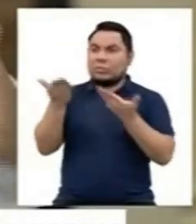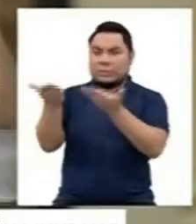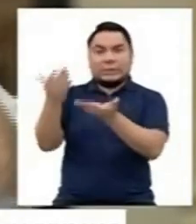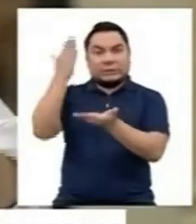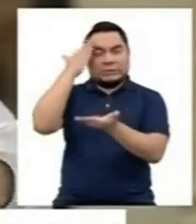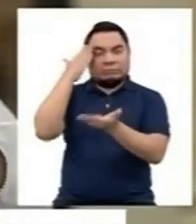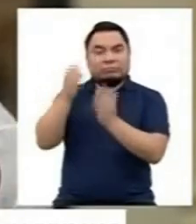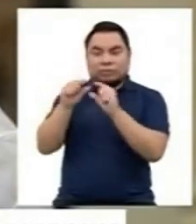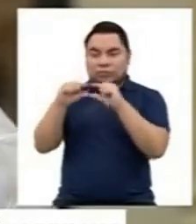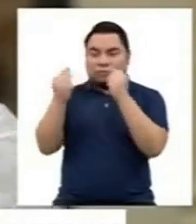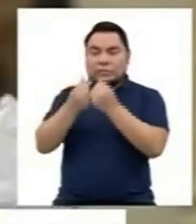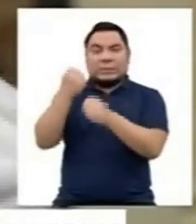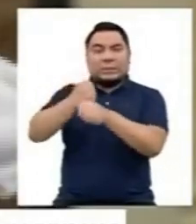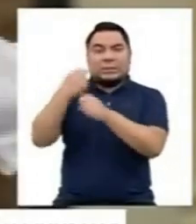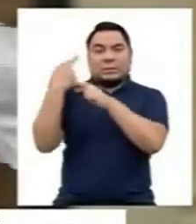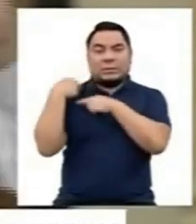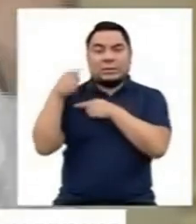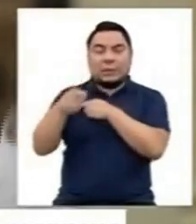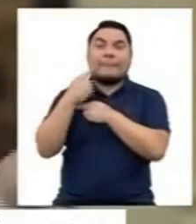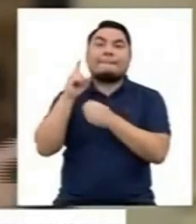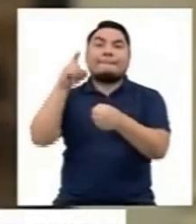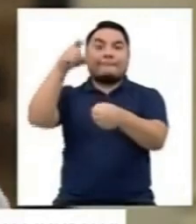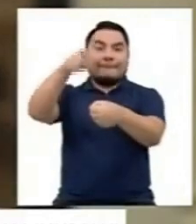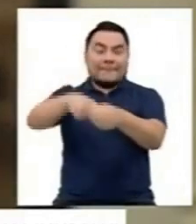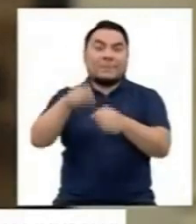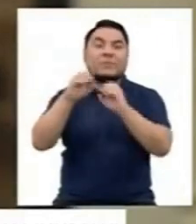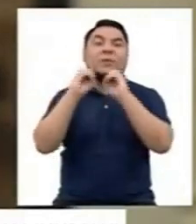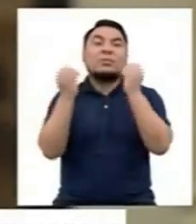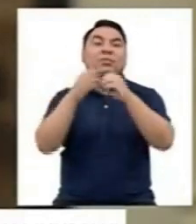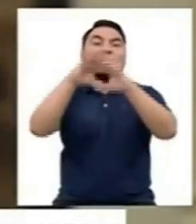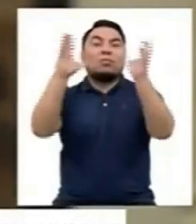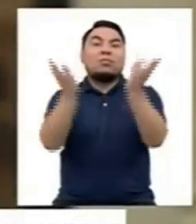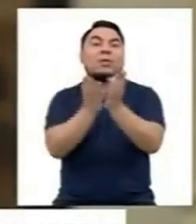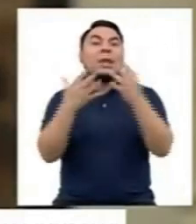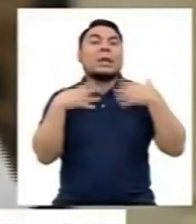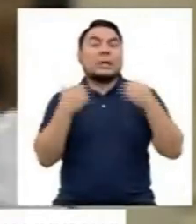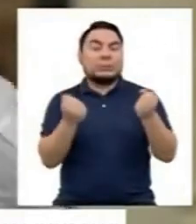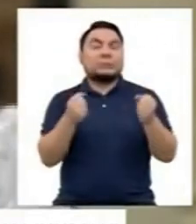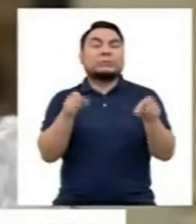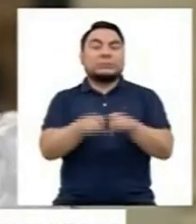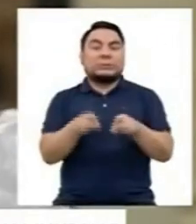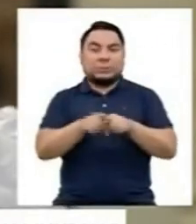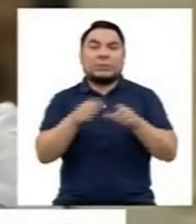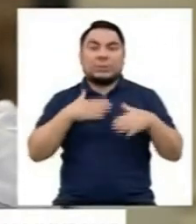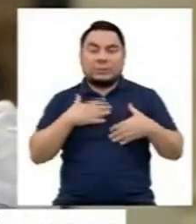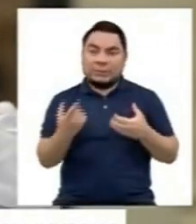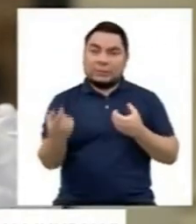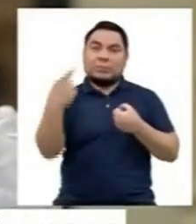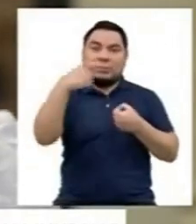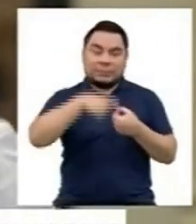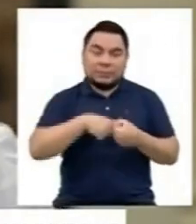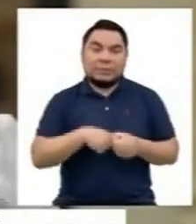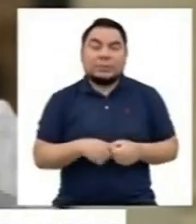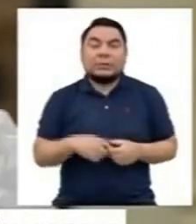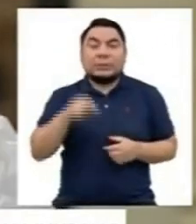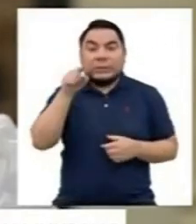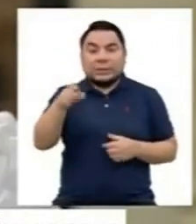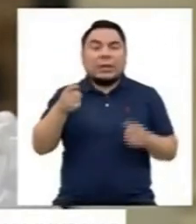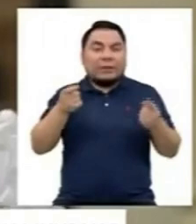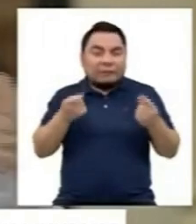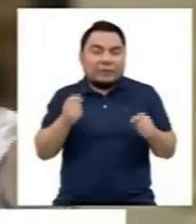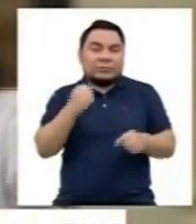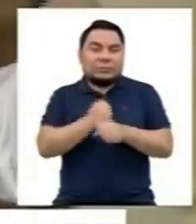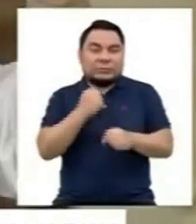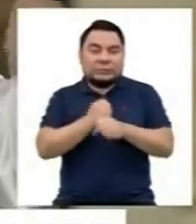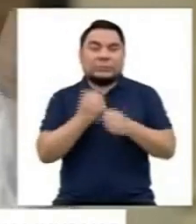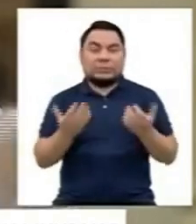todo ese lote, imagínense más o menos 35 millones que seamos en forma exagerada, 30 millones es la que se va a adquirir.